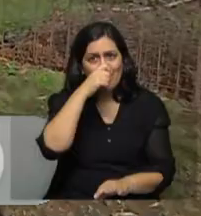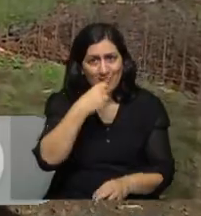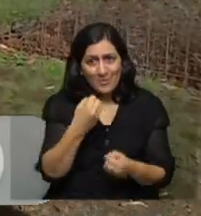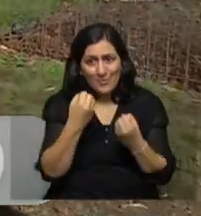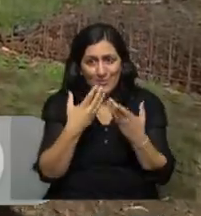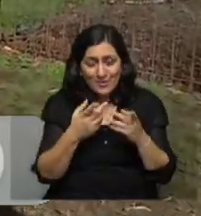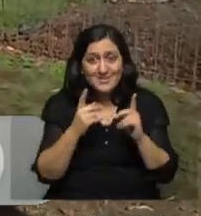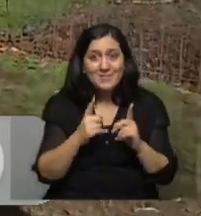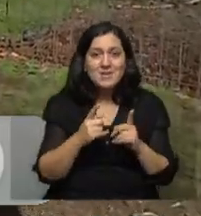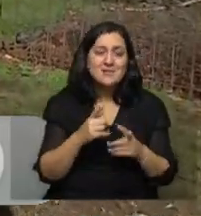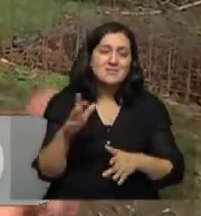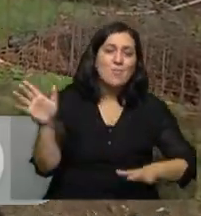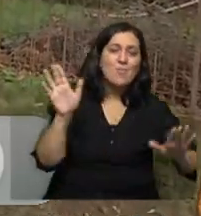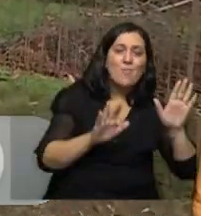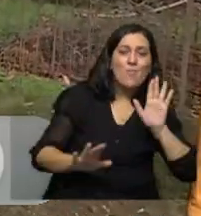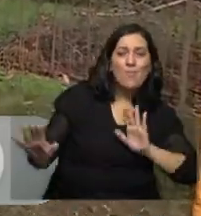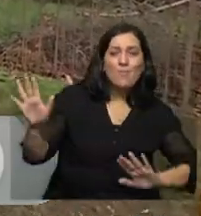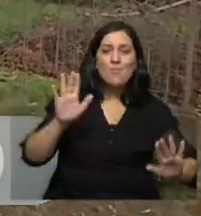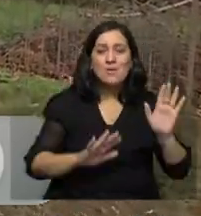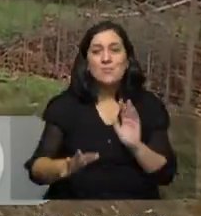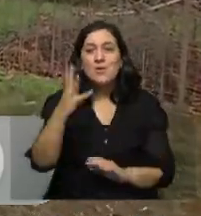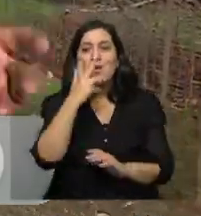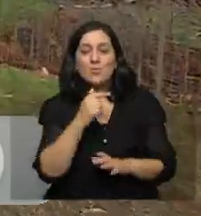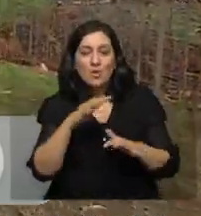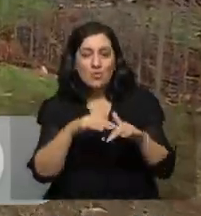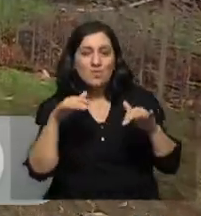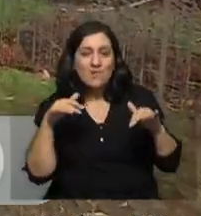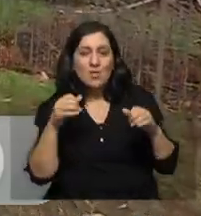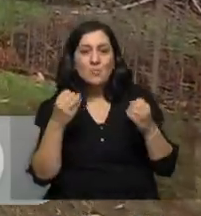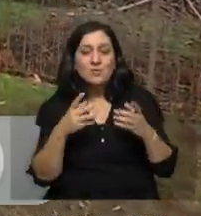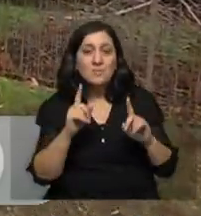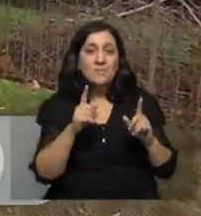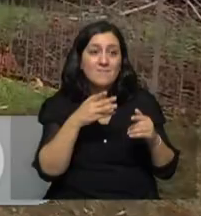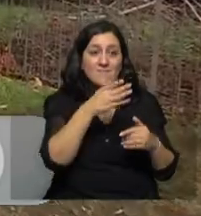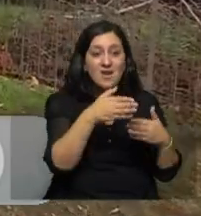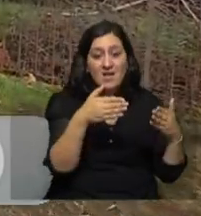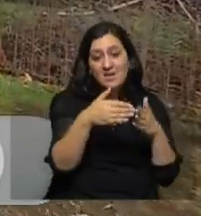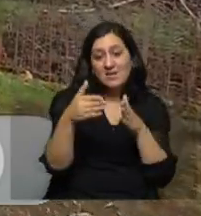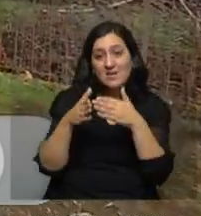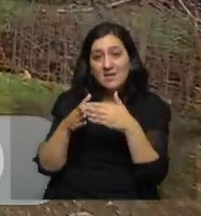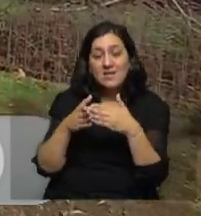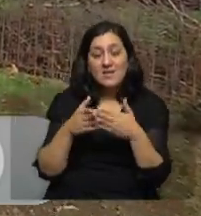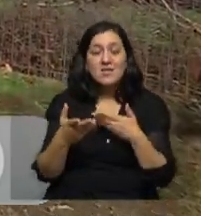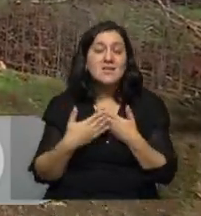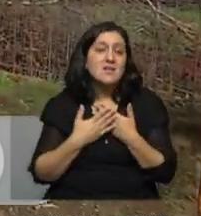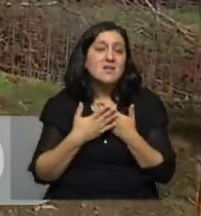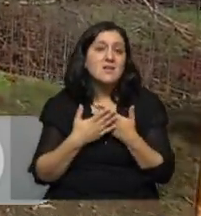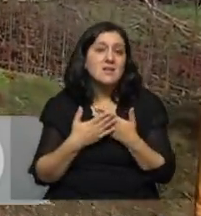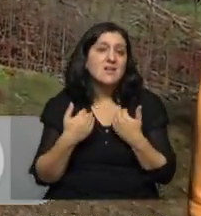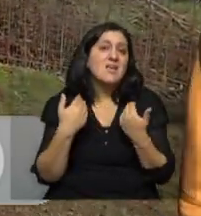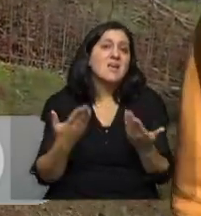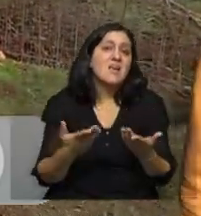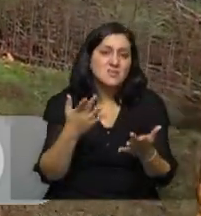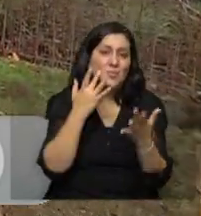porque también hace murga, porque se copa con los tablados, porque también va a una esquina y regala su arte en los distintos barrios de Montevideo. Así